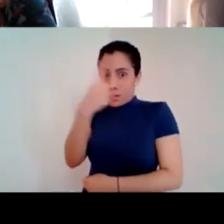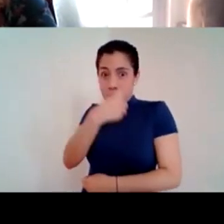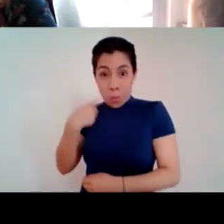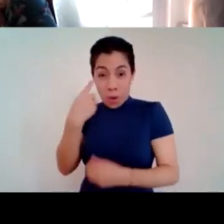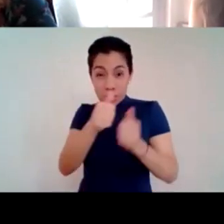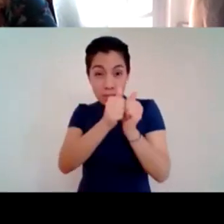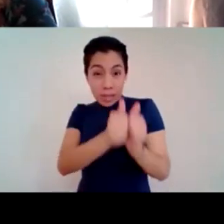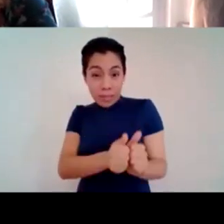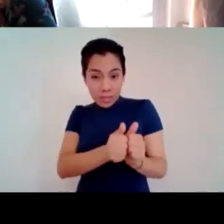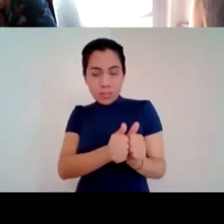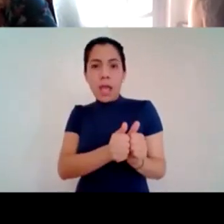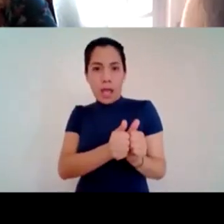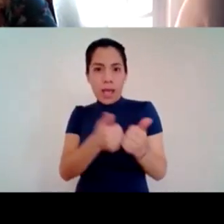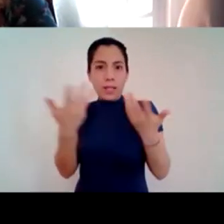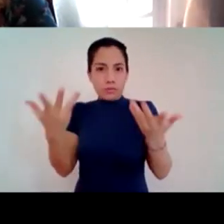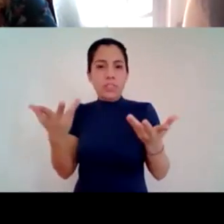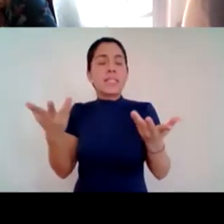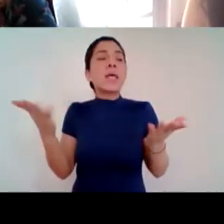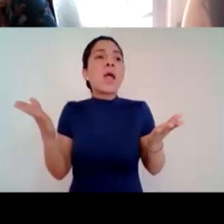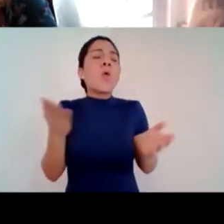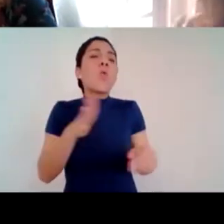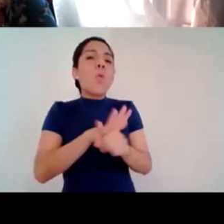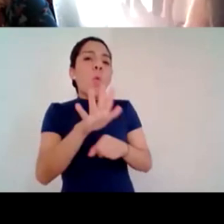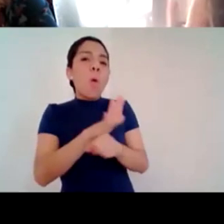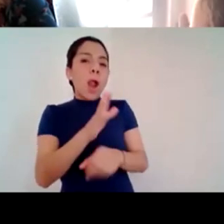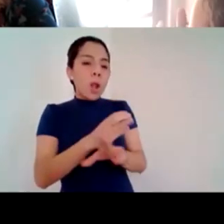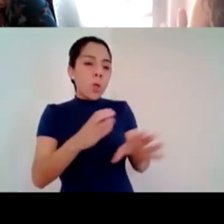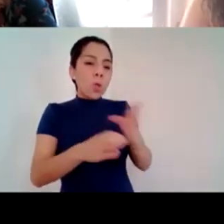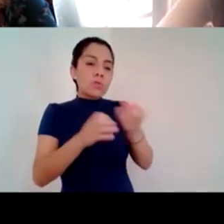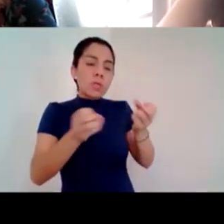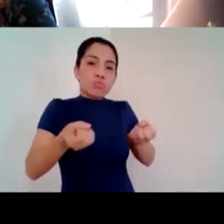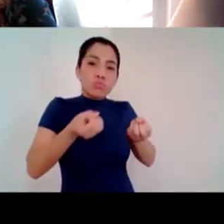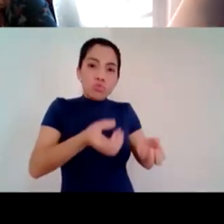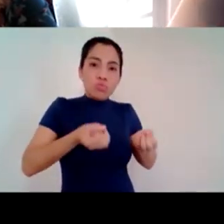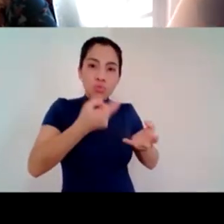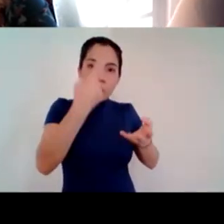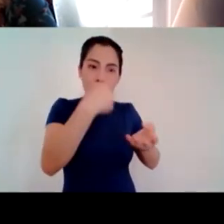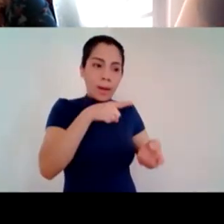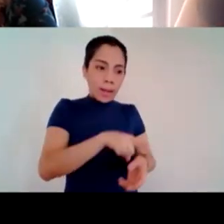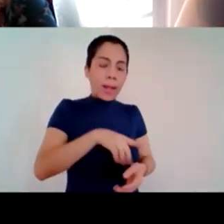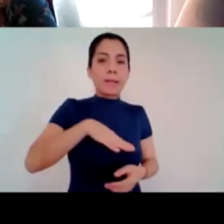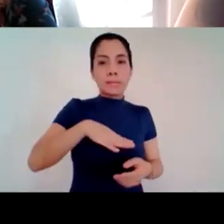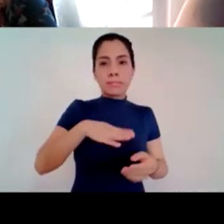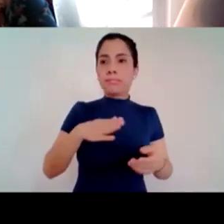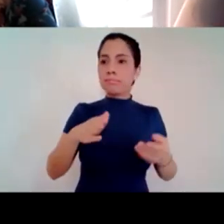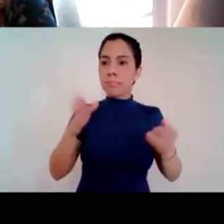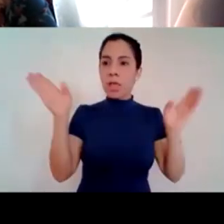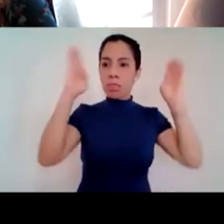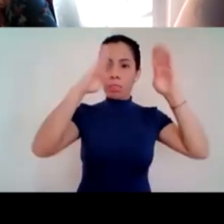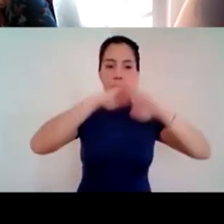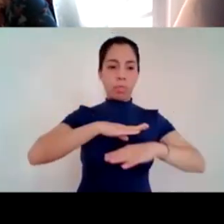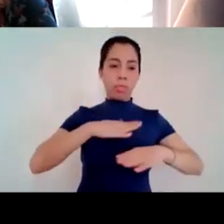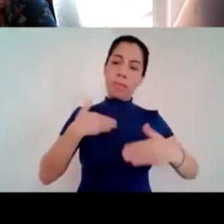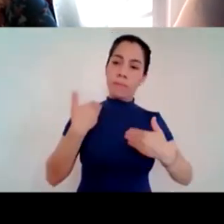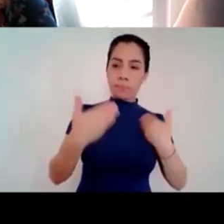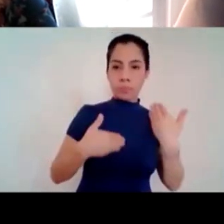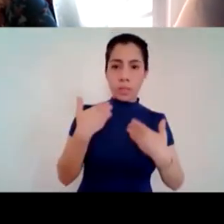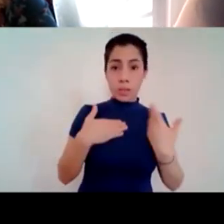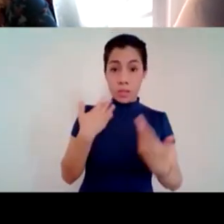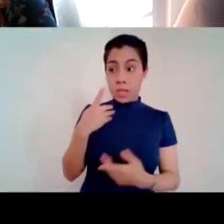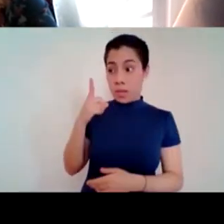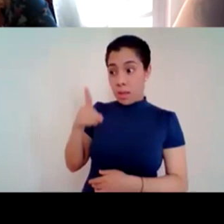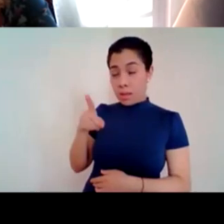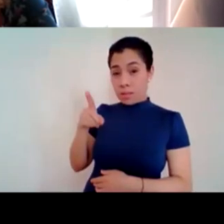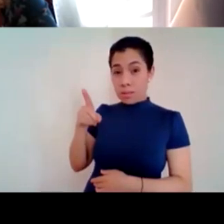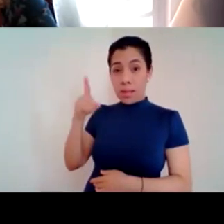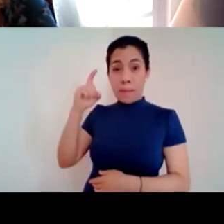personalidades de niños más inquietos y es nuestra chamba a ver cómo lidiar con eso no puedes enojarte o castigar al niño o a la niña por ser una niña o